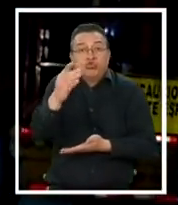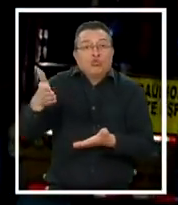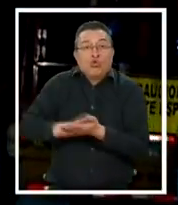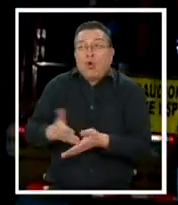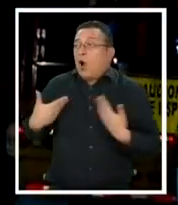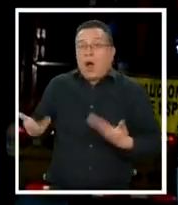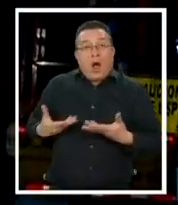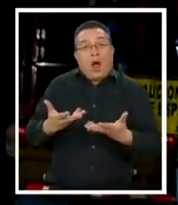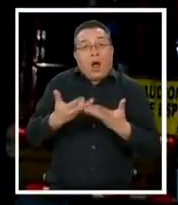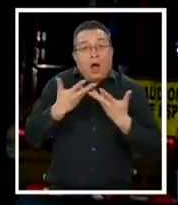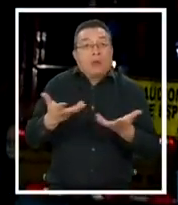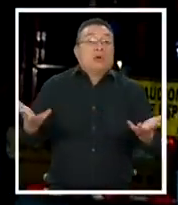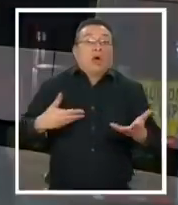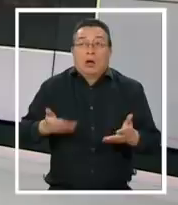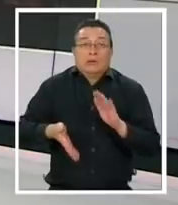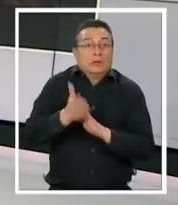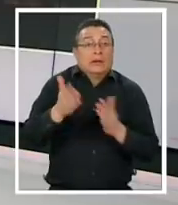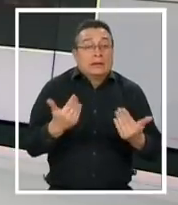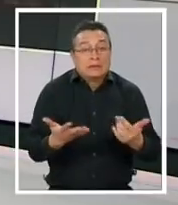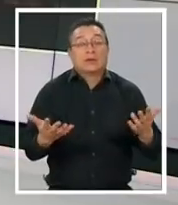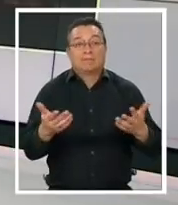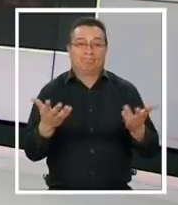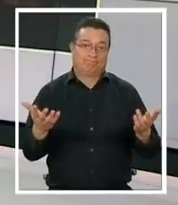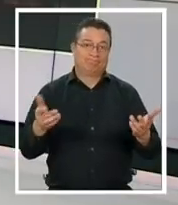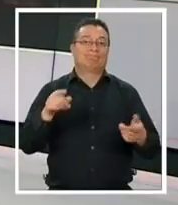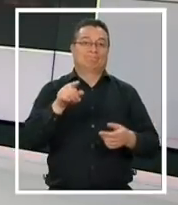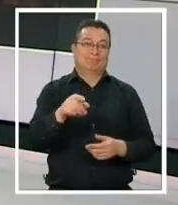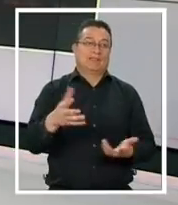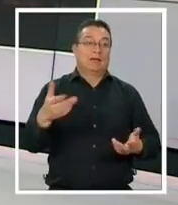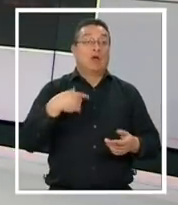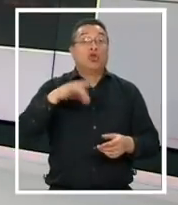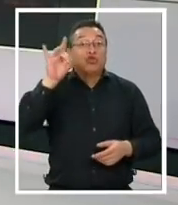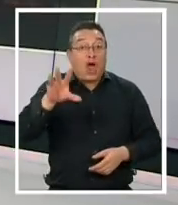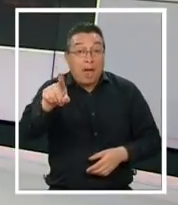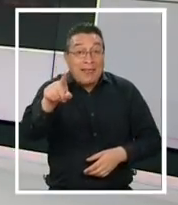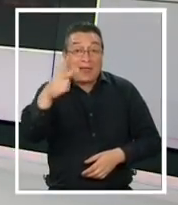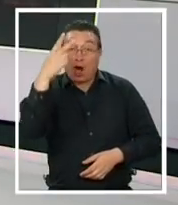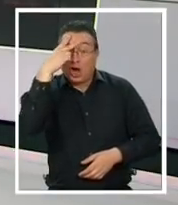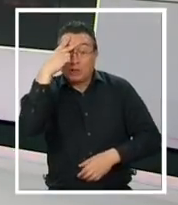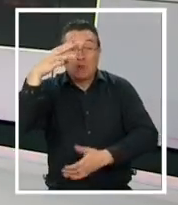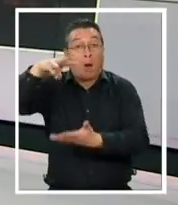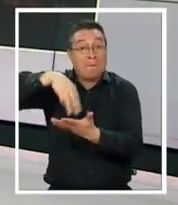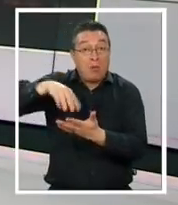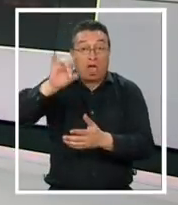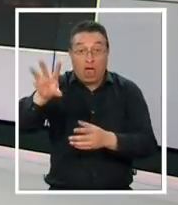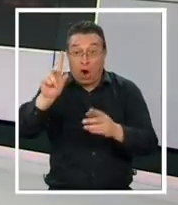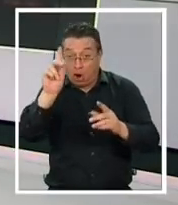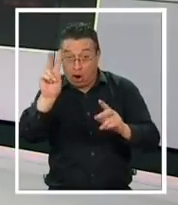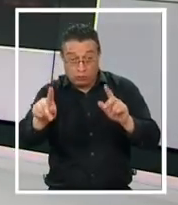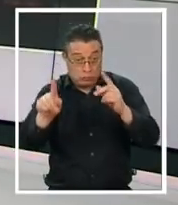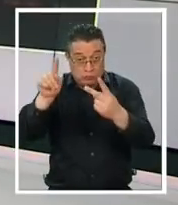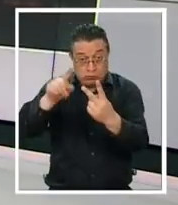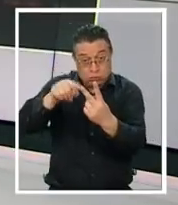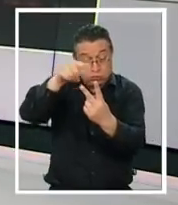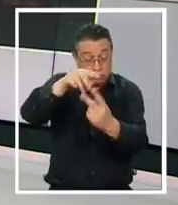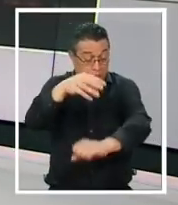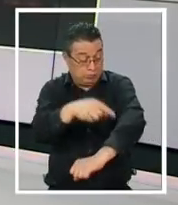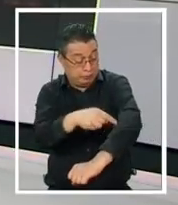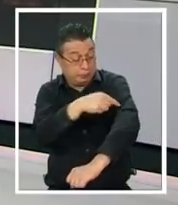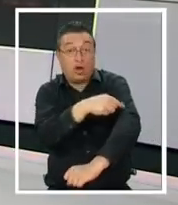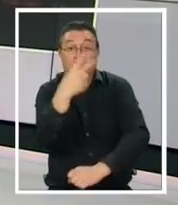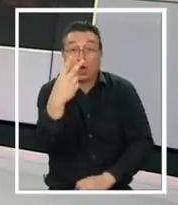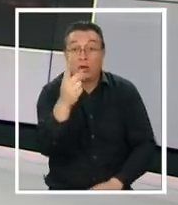cualquier minuto. Mientras, Connie, revisamos, porque no es solamente en Coquimbo y el Maule que están los camioneros paralizando